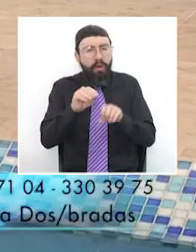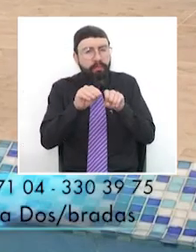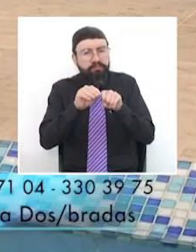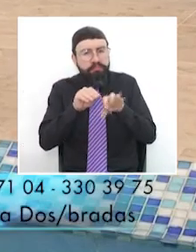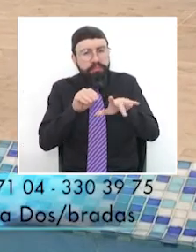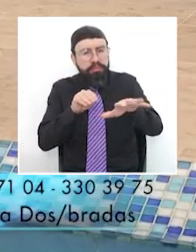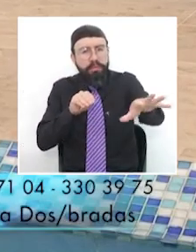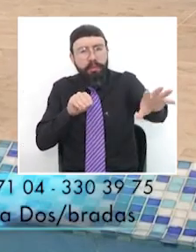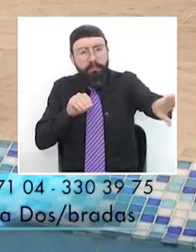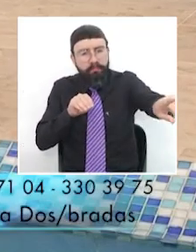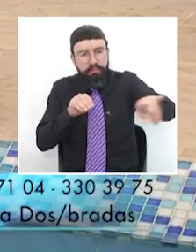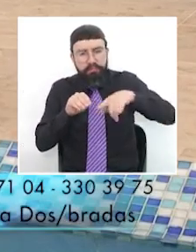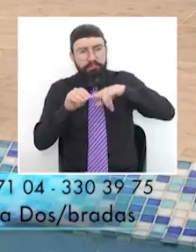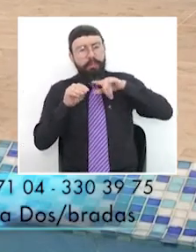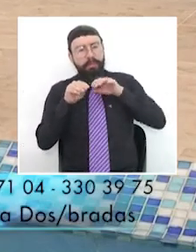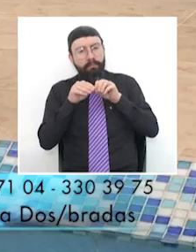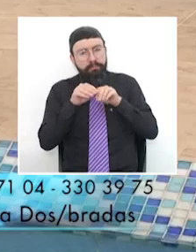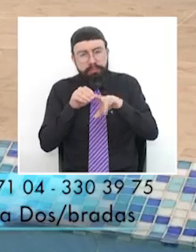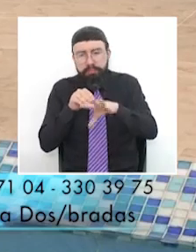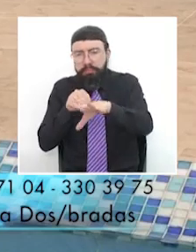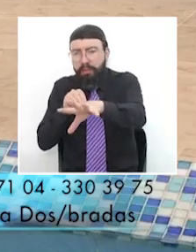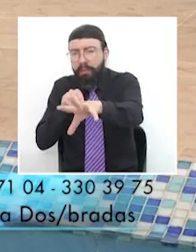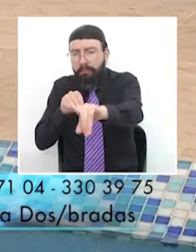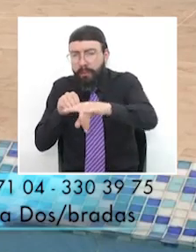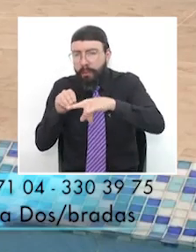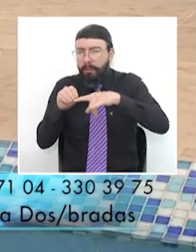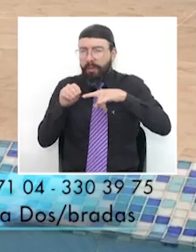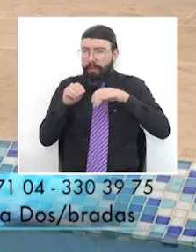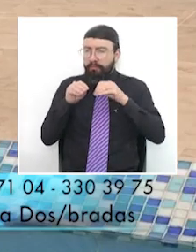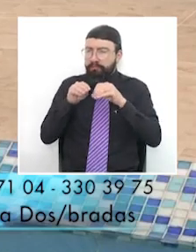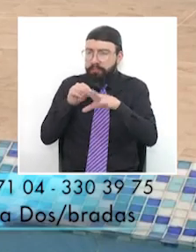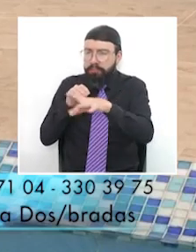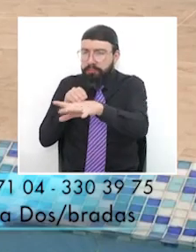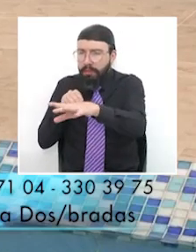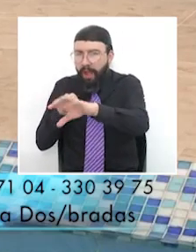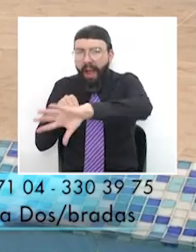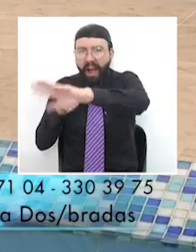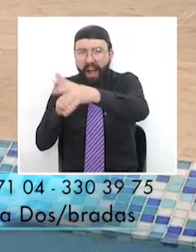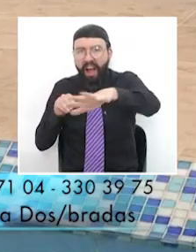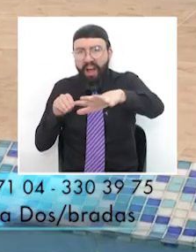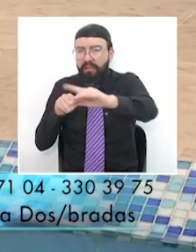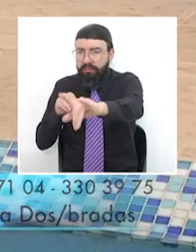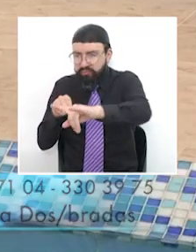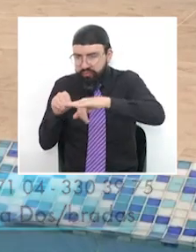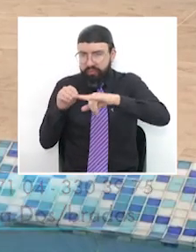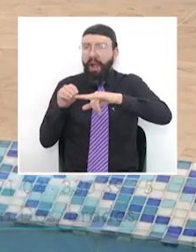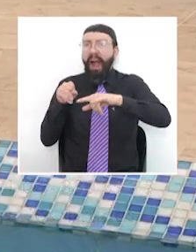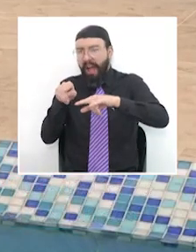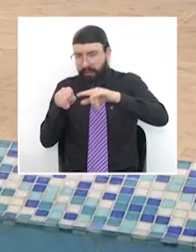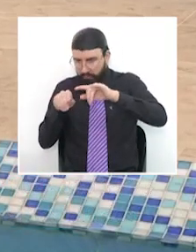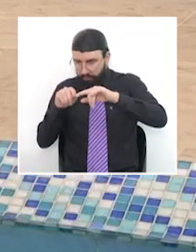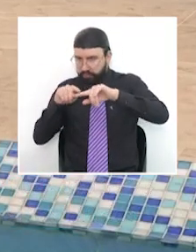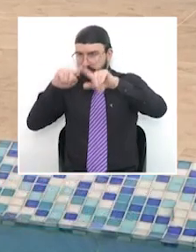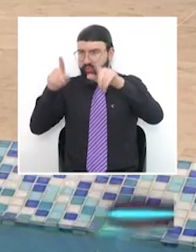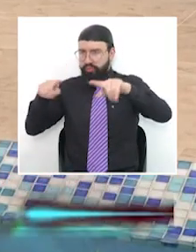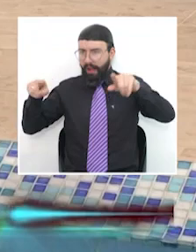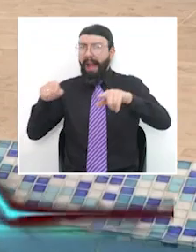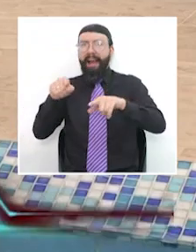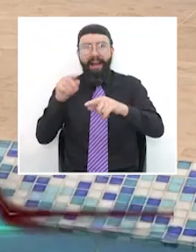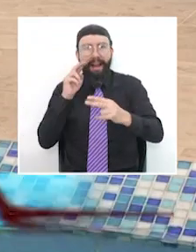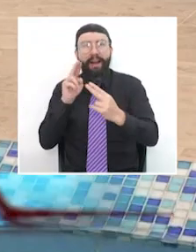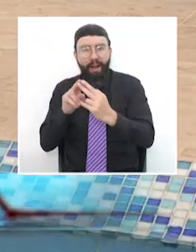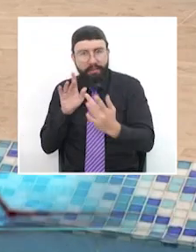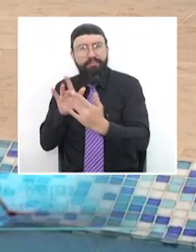del radar, va produciendo unas ondas, que son las que llegan a los diferentes tejidos